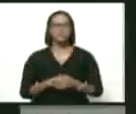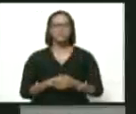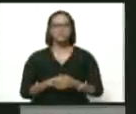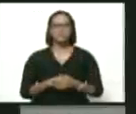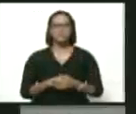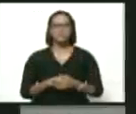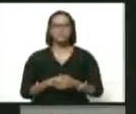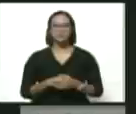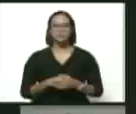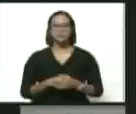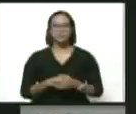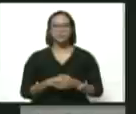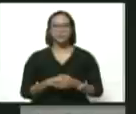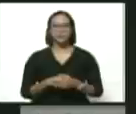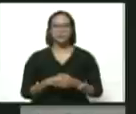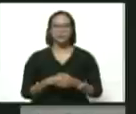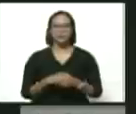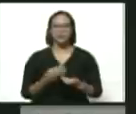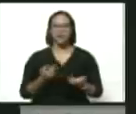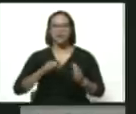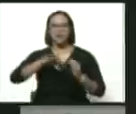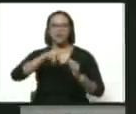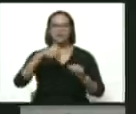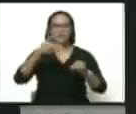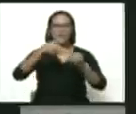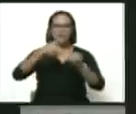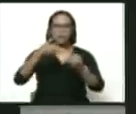a traficantes de gasolina,